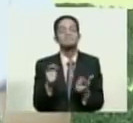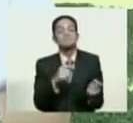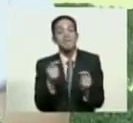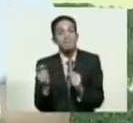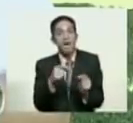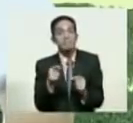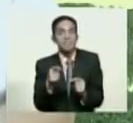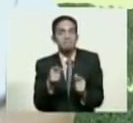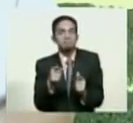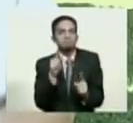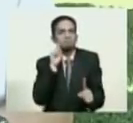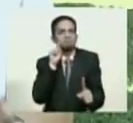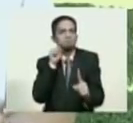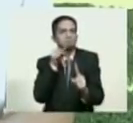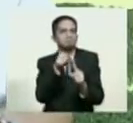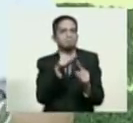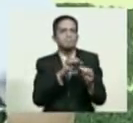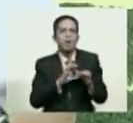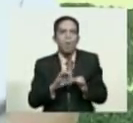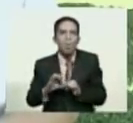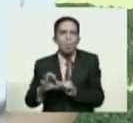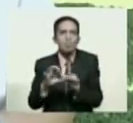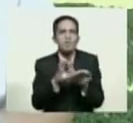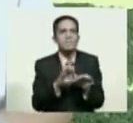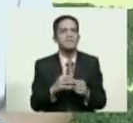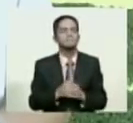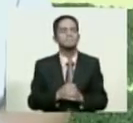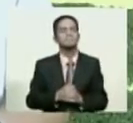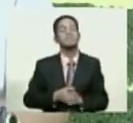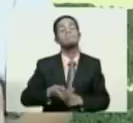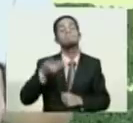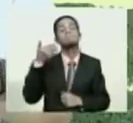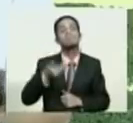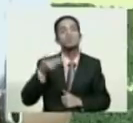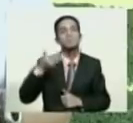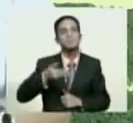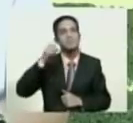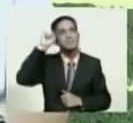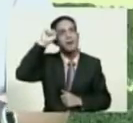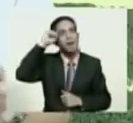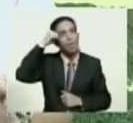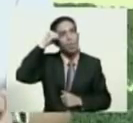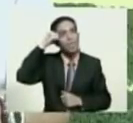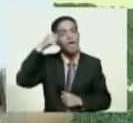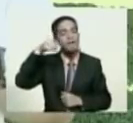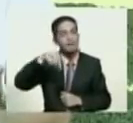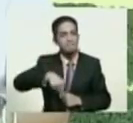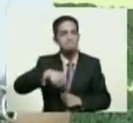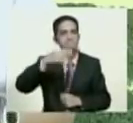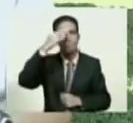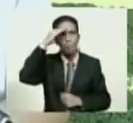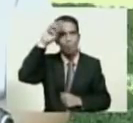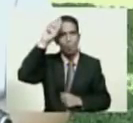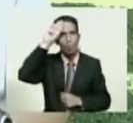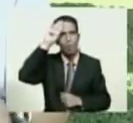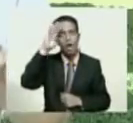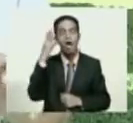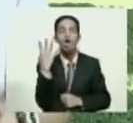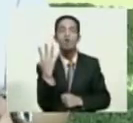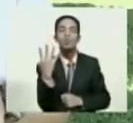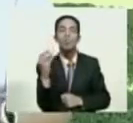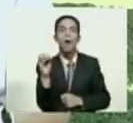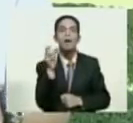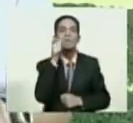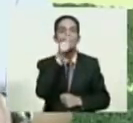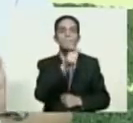bloque monolítico por la unidad en la región. Es importante recordar que en La Habana, Cuba, son 40 representantes de